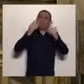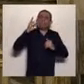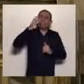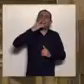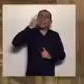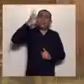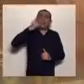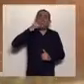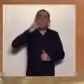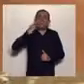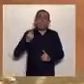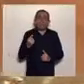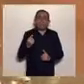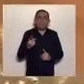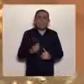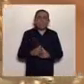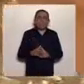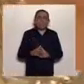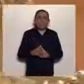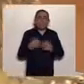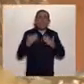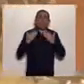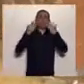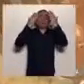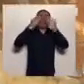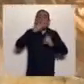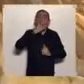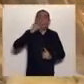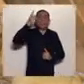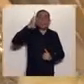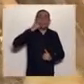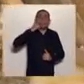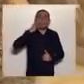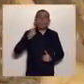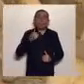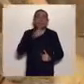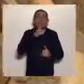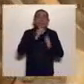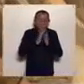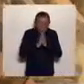gloria de Dios Padre, en la gloria de Dios Padre.